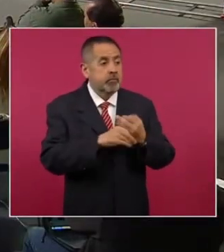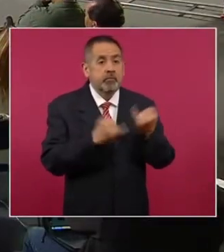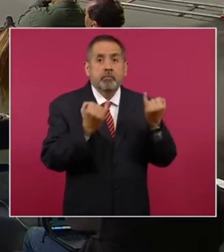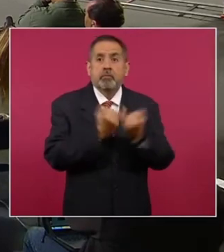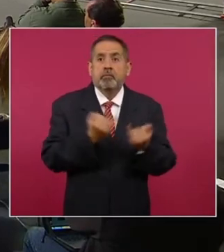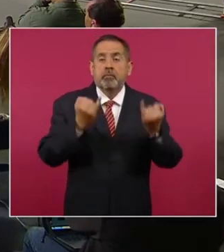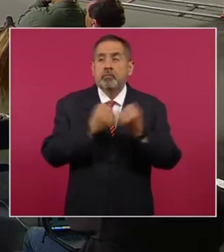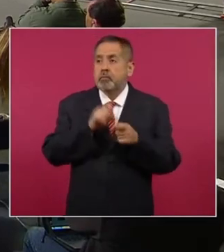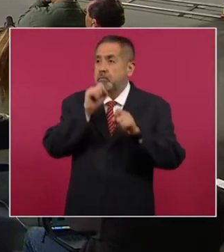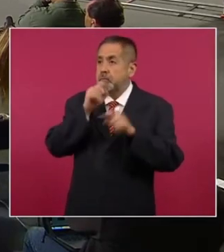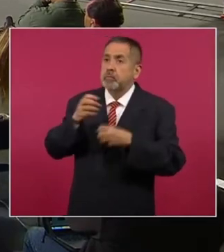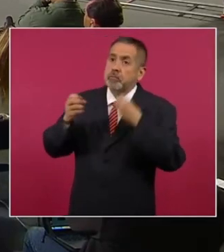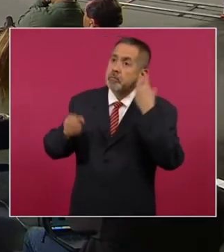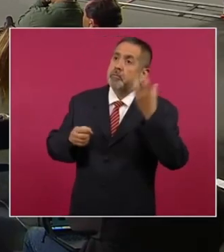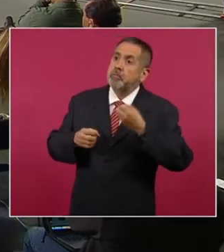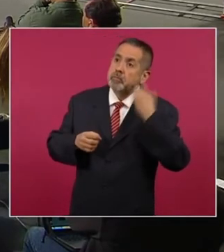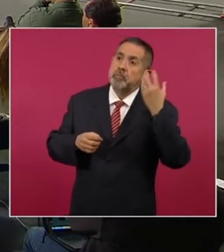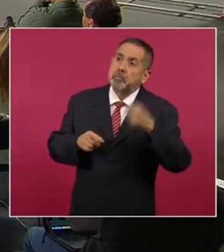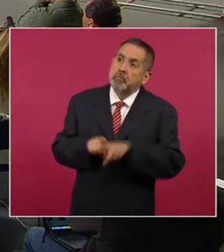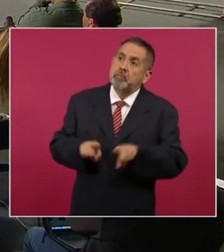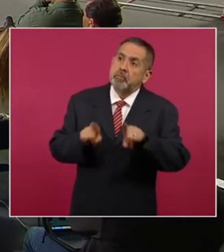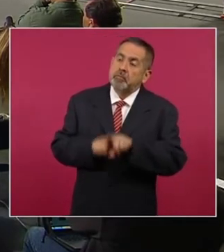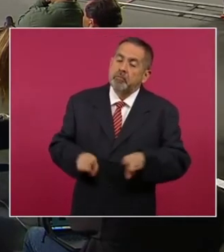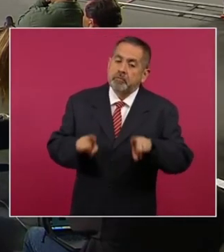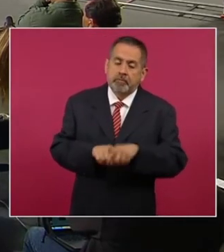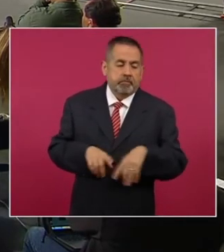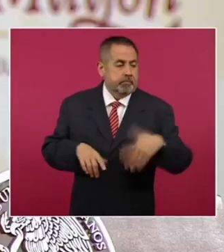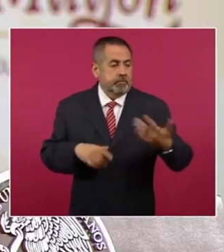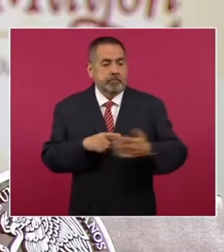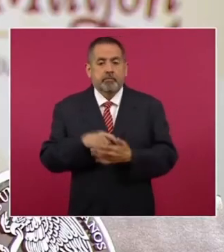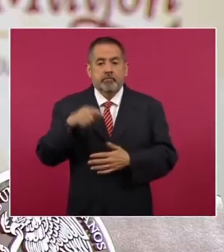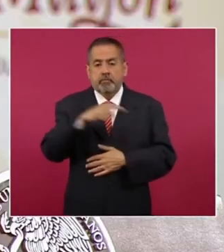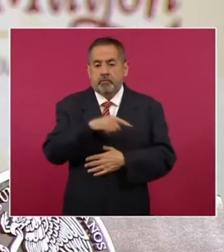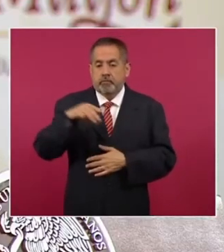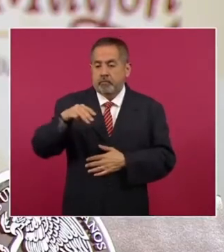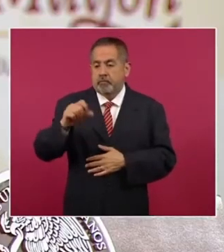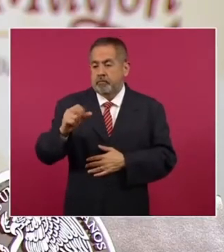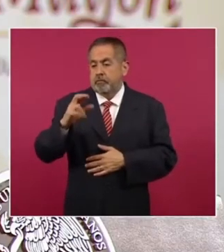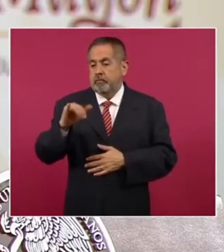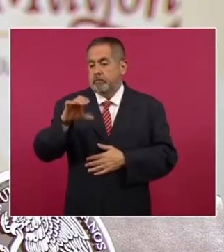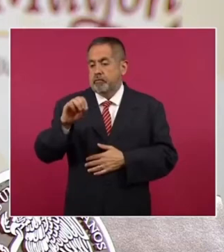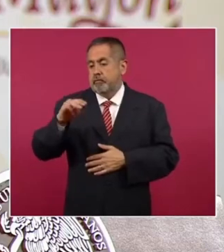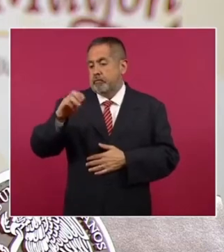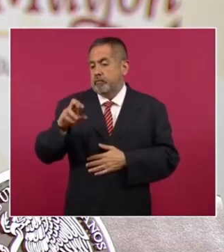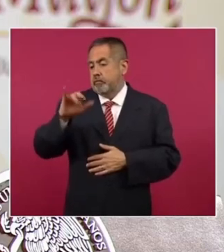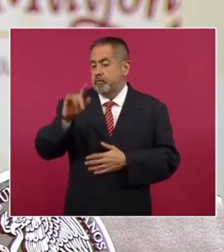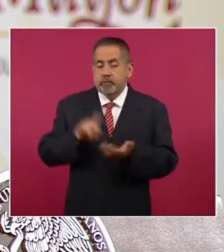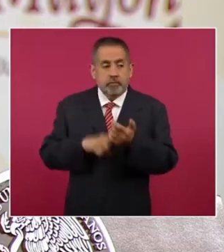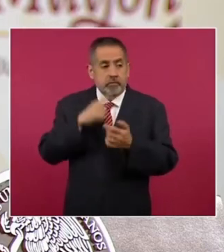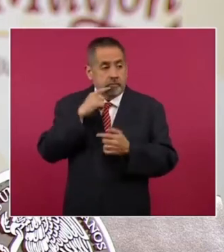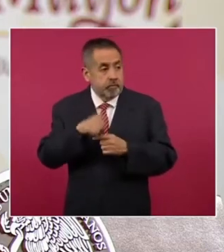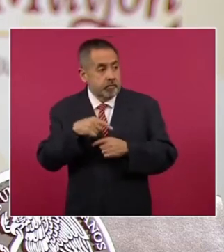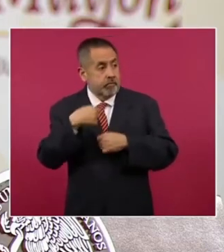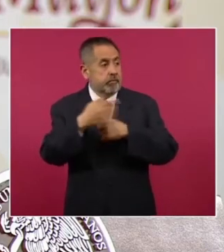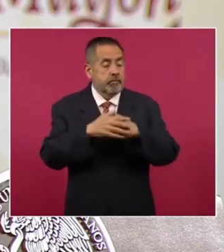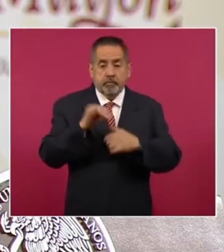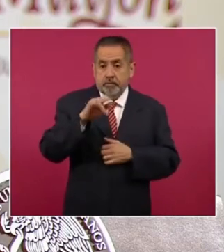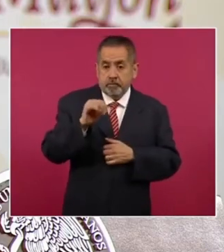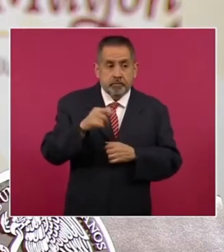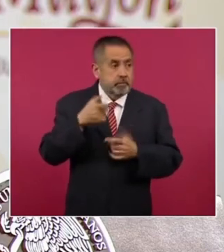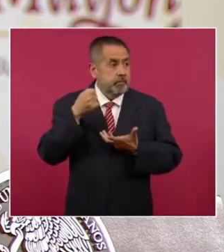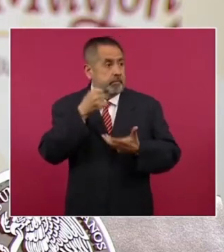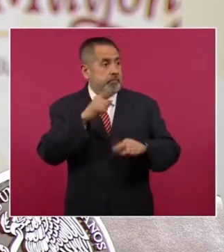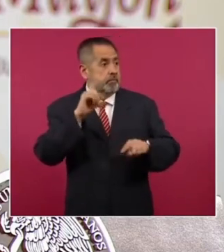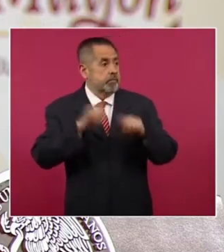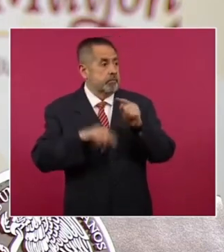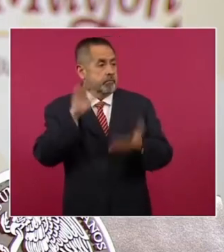el mismo discurso. Mauricio Merino mintió al afirmar que con el recorte el personal del INE en el territorio